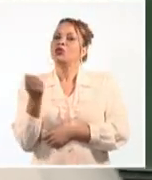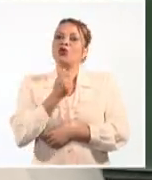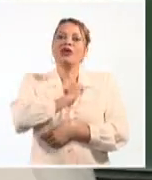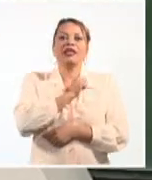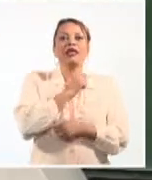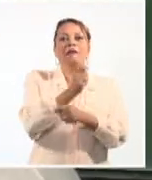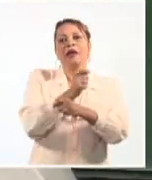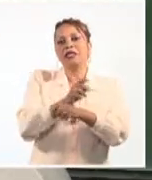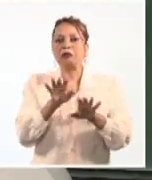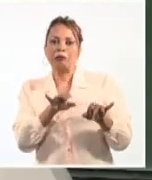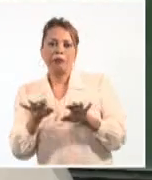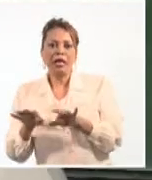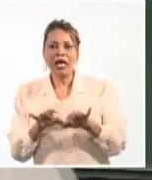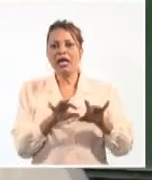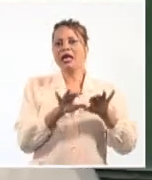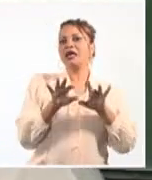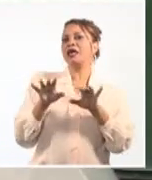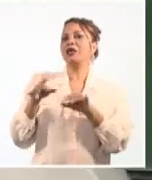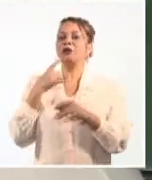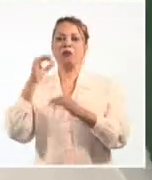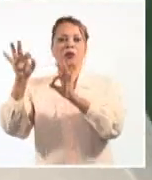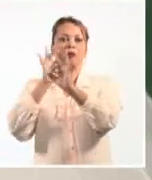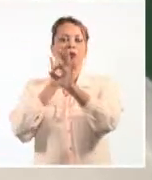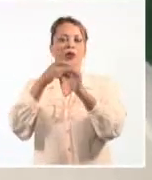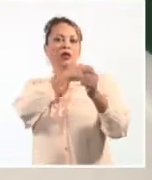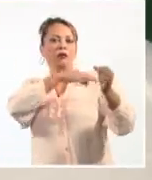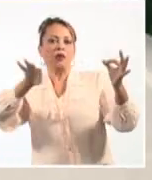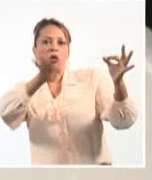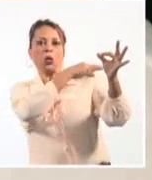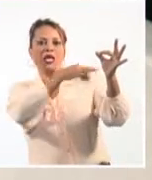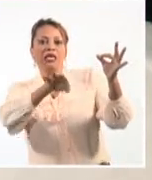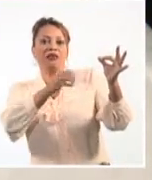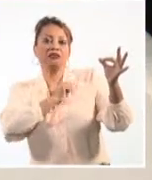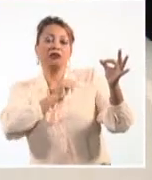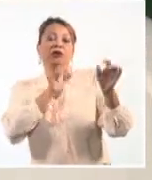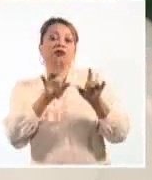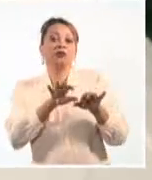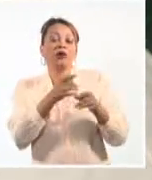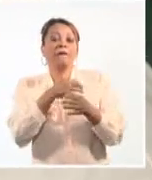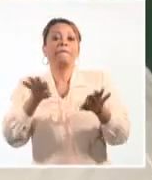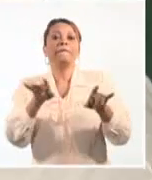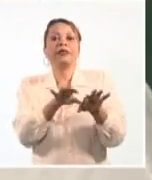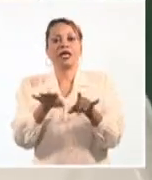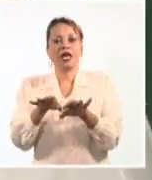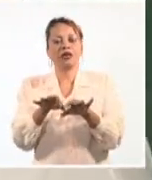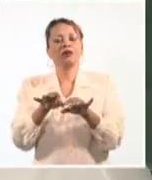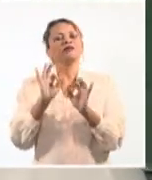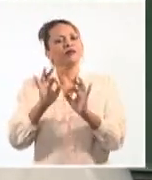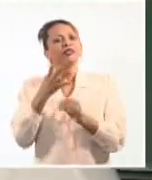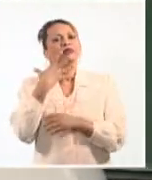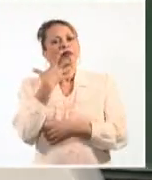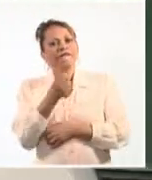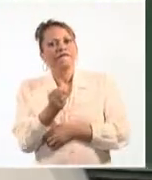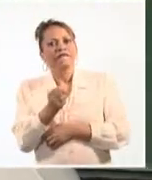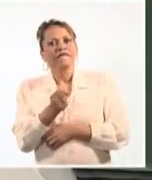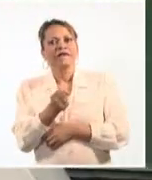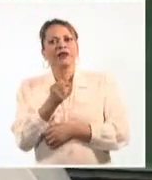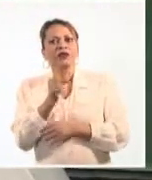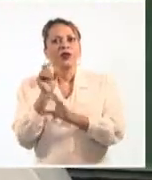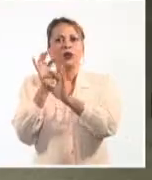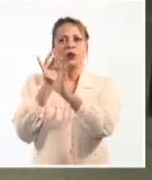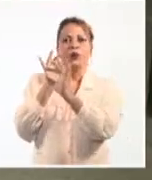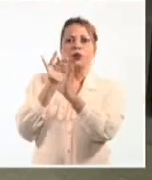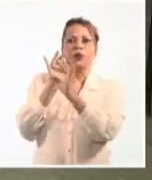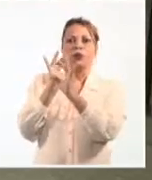de piano, pianista, violinista, y yo lo que estudié fue piano a nivel elemental. Pero siempre me gustó el solfeo y siempre quise ser maestra